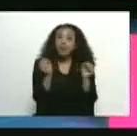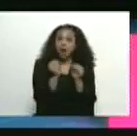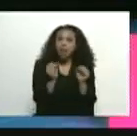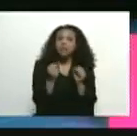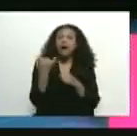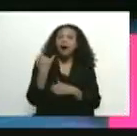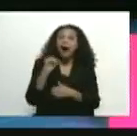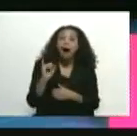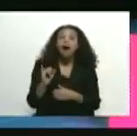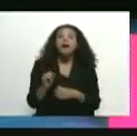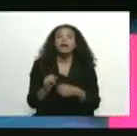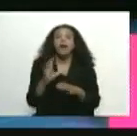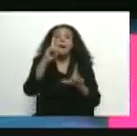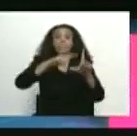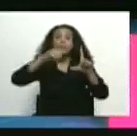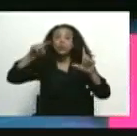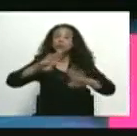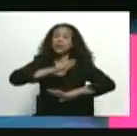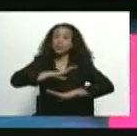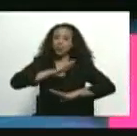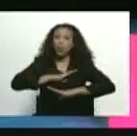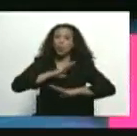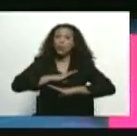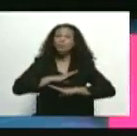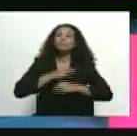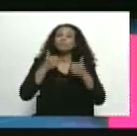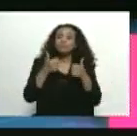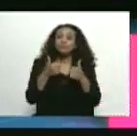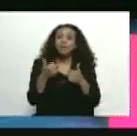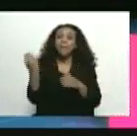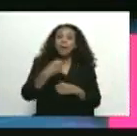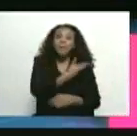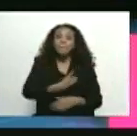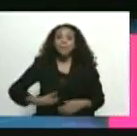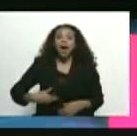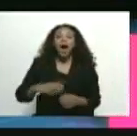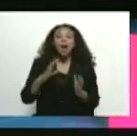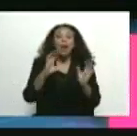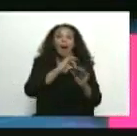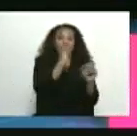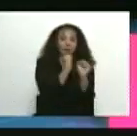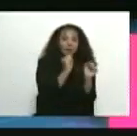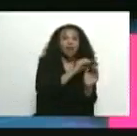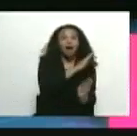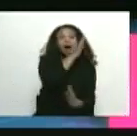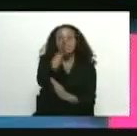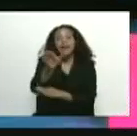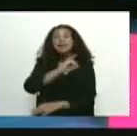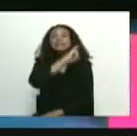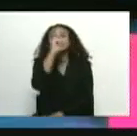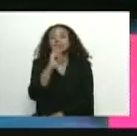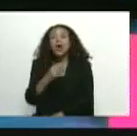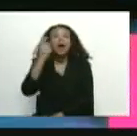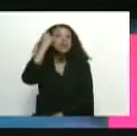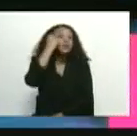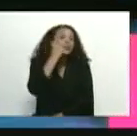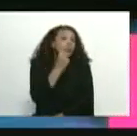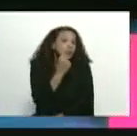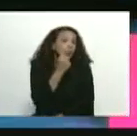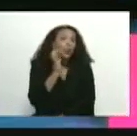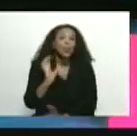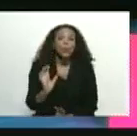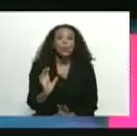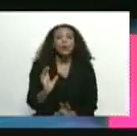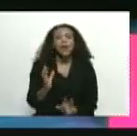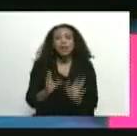tiene también ese índice de satisfacción, es muy satisfecho. Presidente, nos vamos al estado Sucre. Para la llamada que de manera habitual